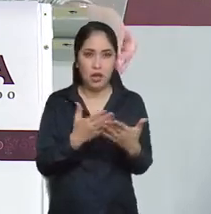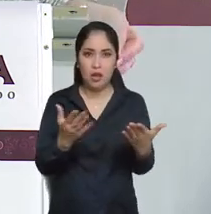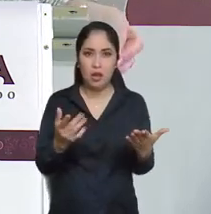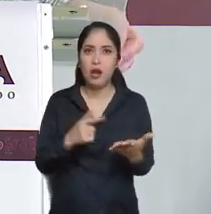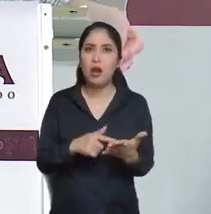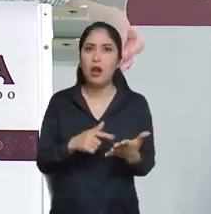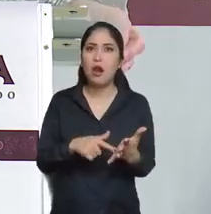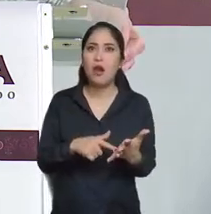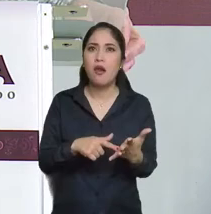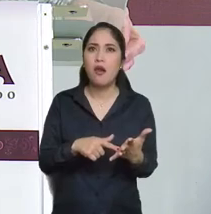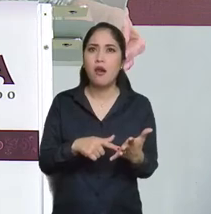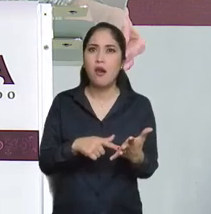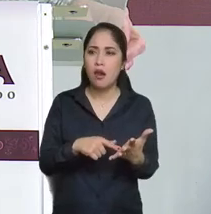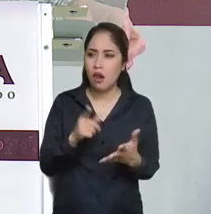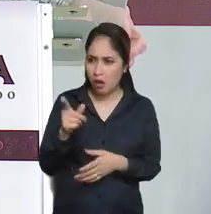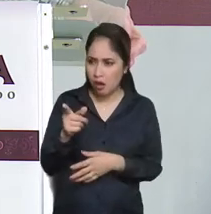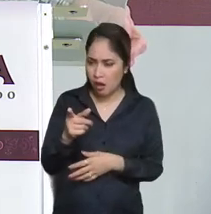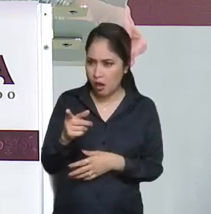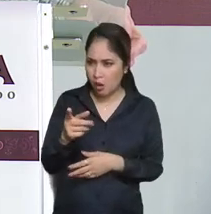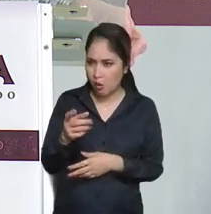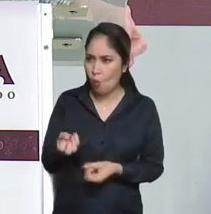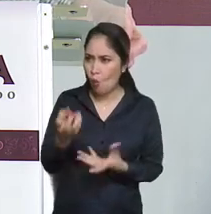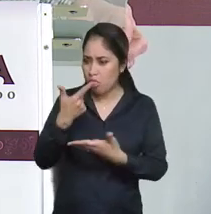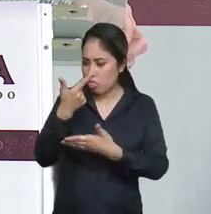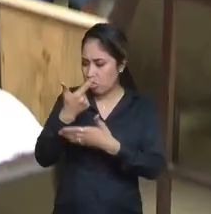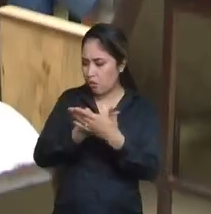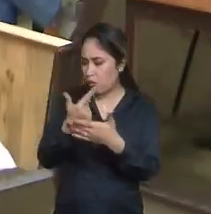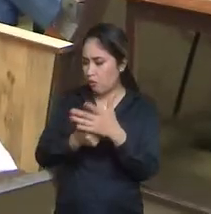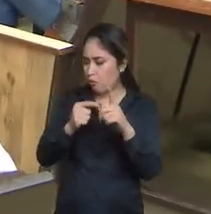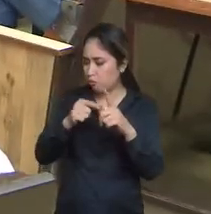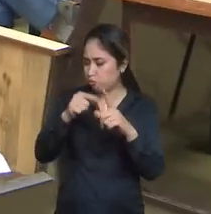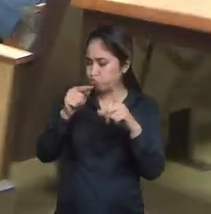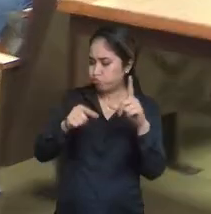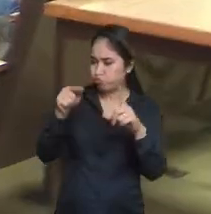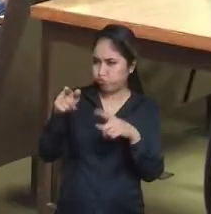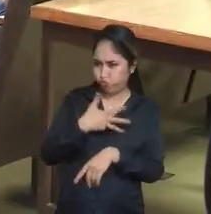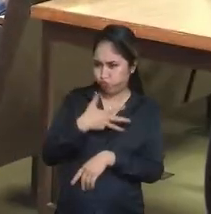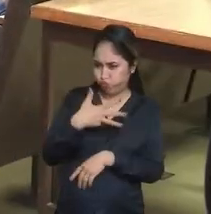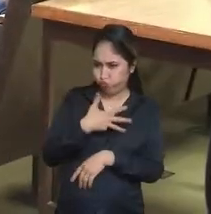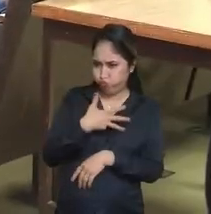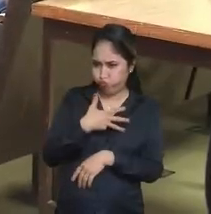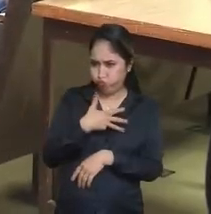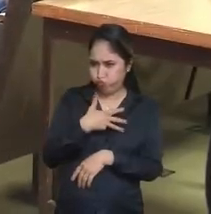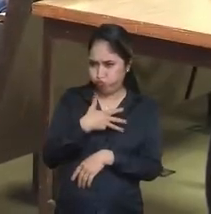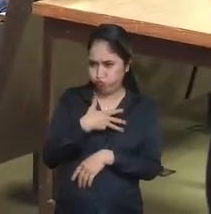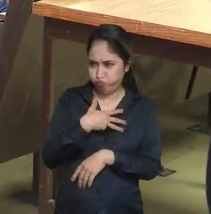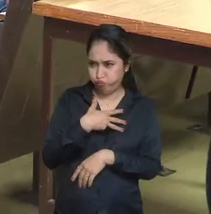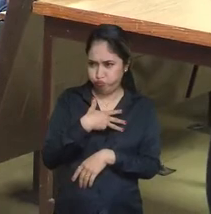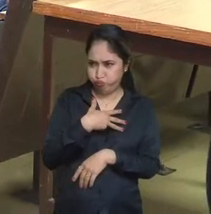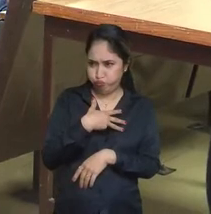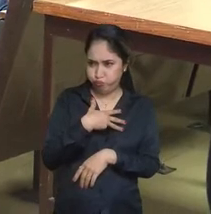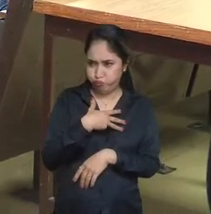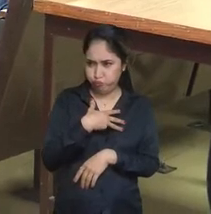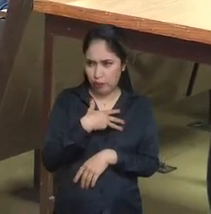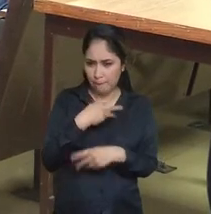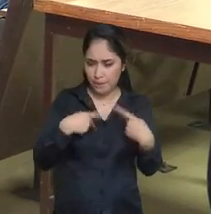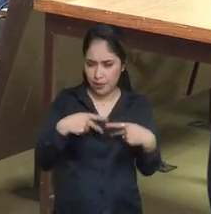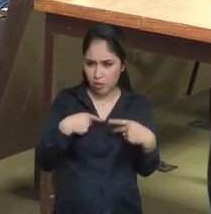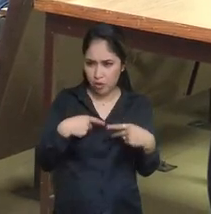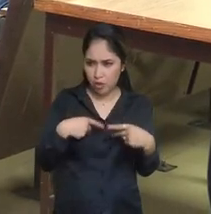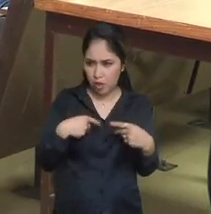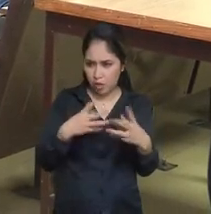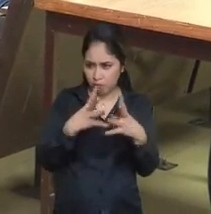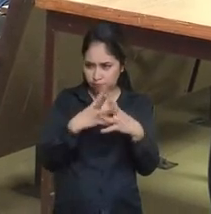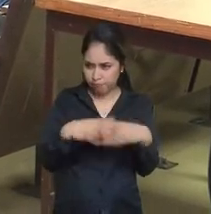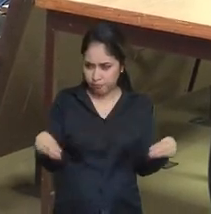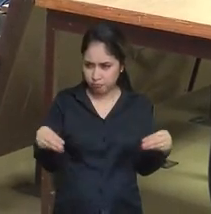ni el dato, yo no sé si tú tengas datos, tú, Enrique. Son de Fiscalía los datos. ¿Tengo datos? ¿Ahí? Sí. Ah,